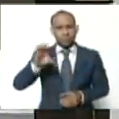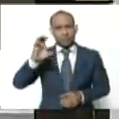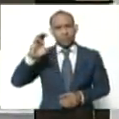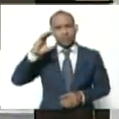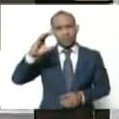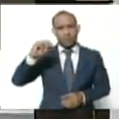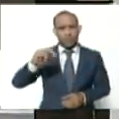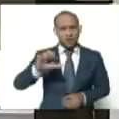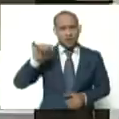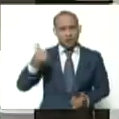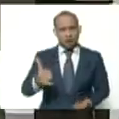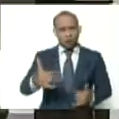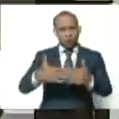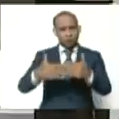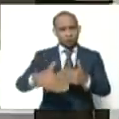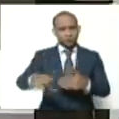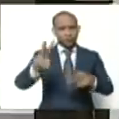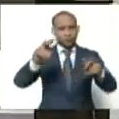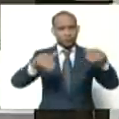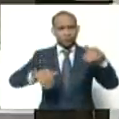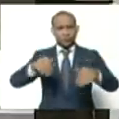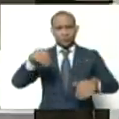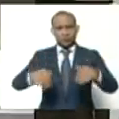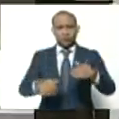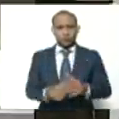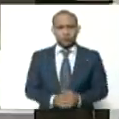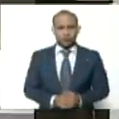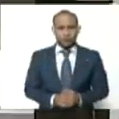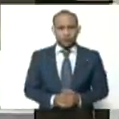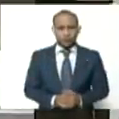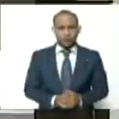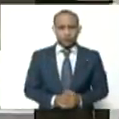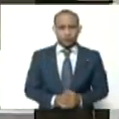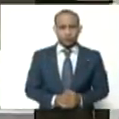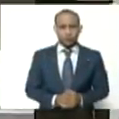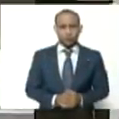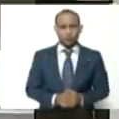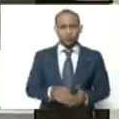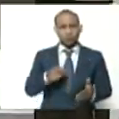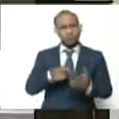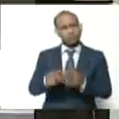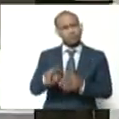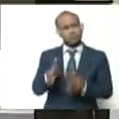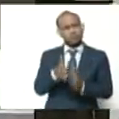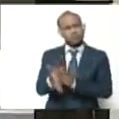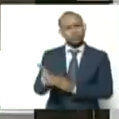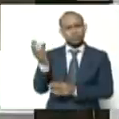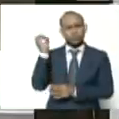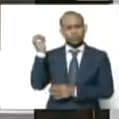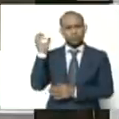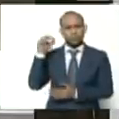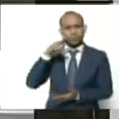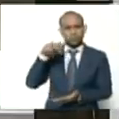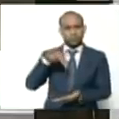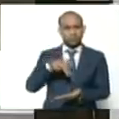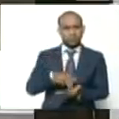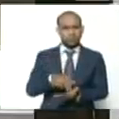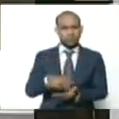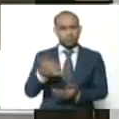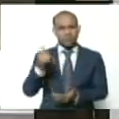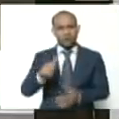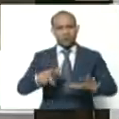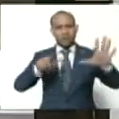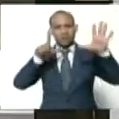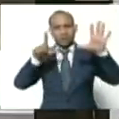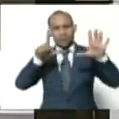estuvimos evaluando. El CNE que se elige ahora por esta Asamblea Nacional tendría una duración